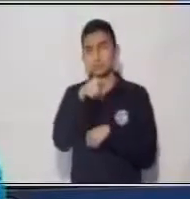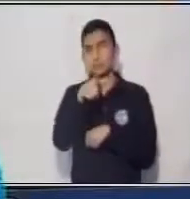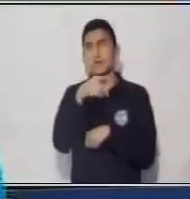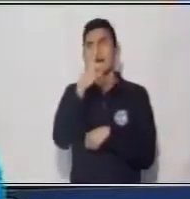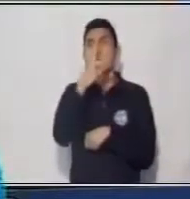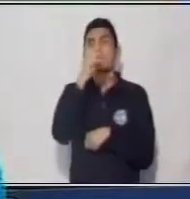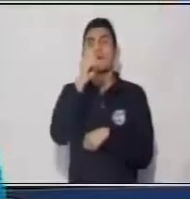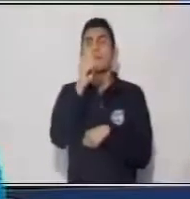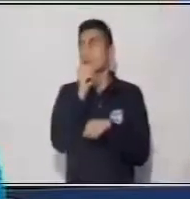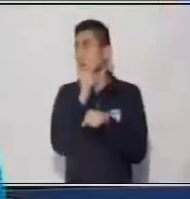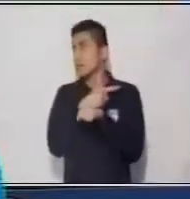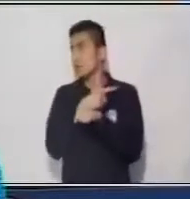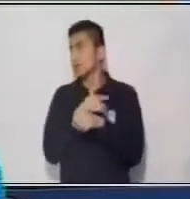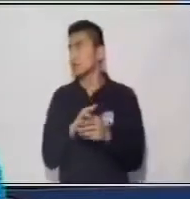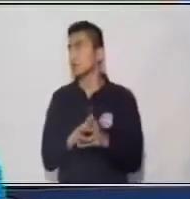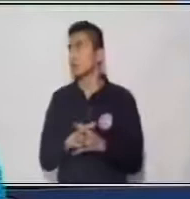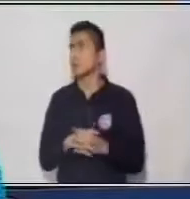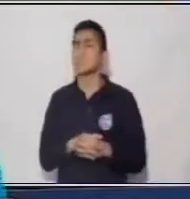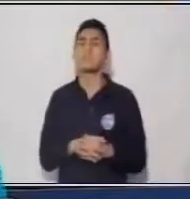20 segundos